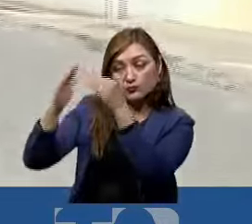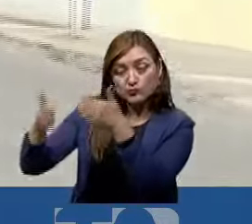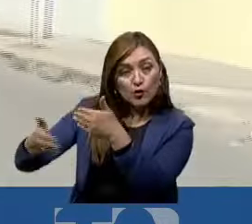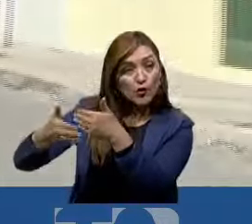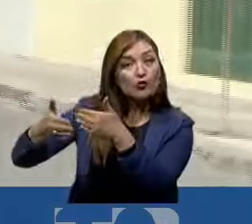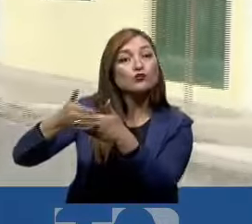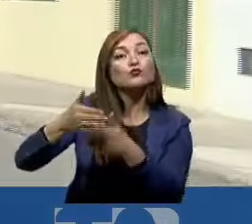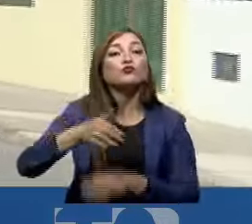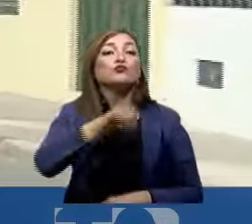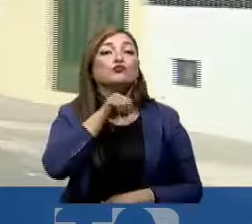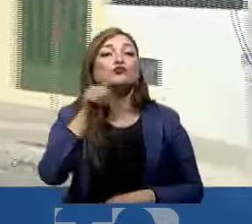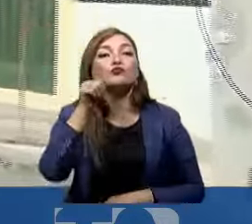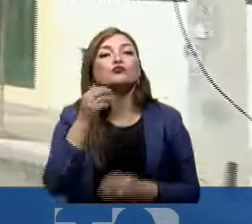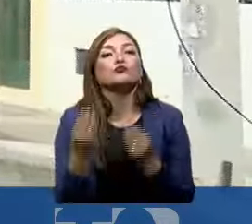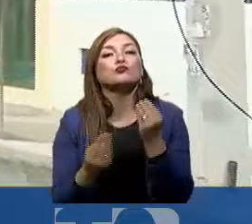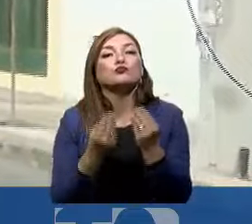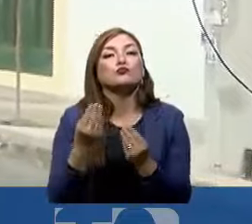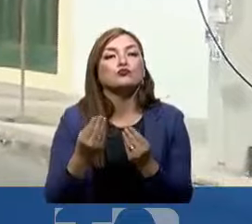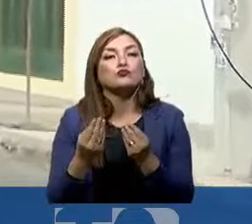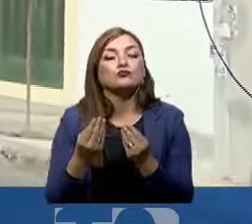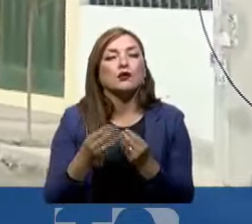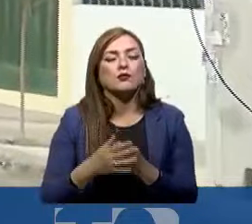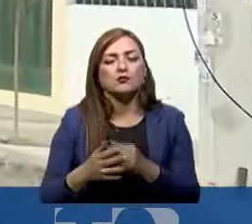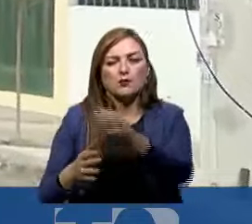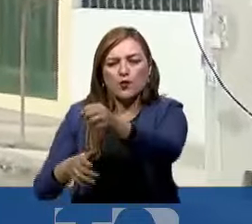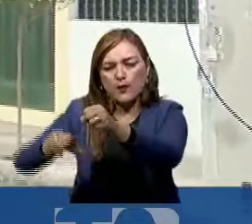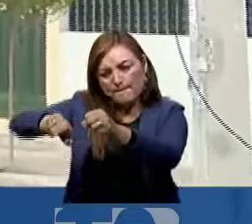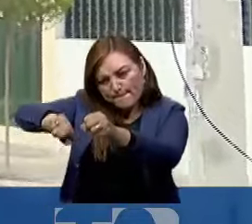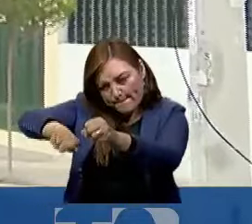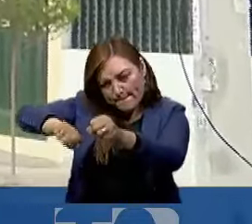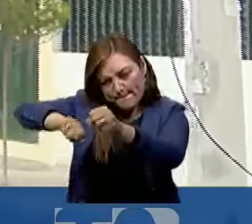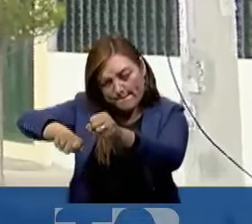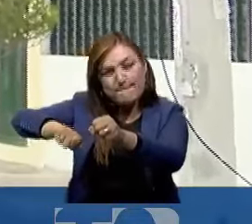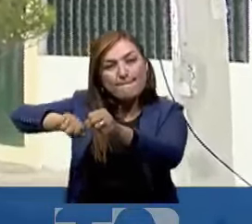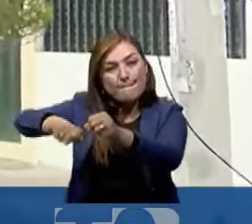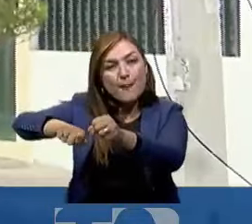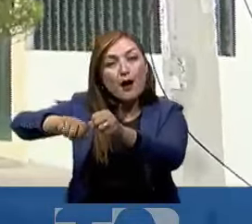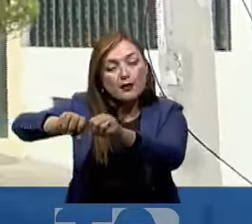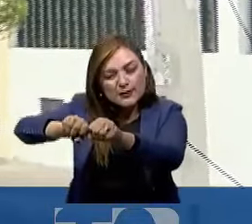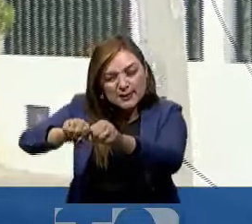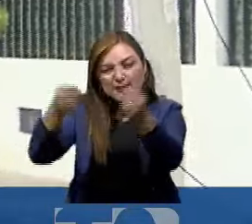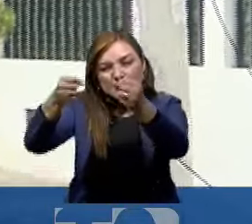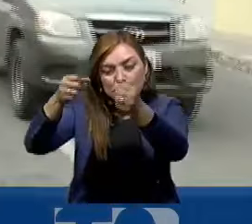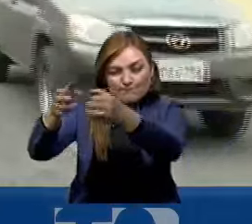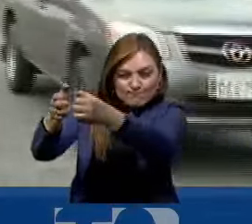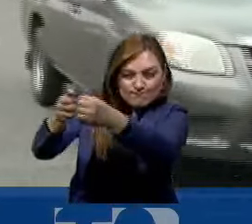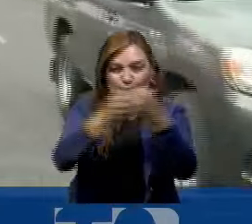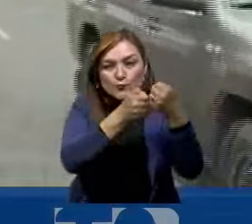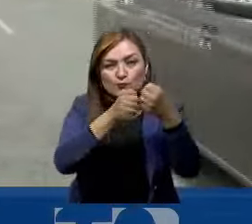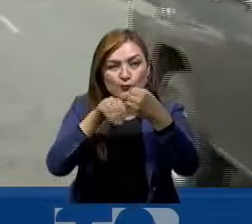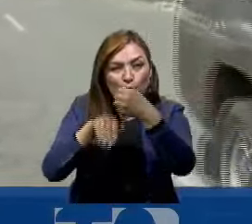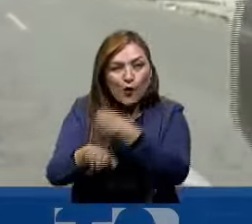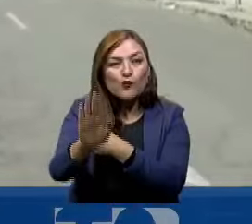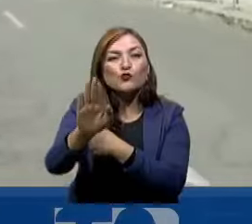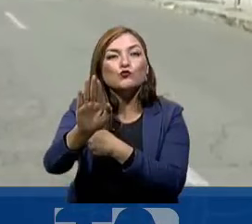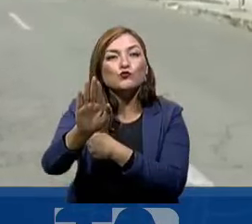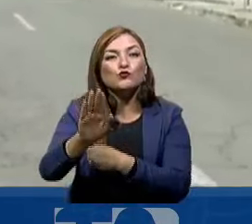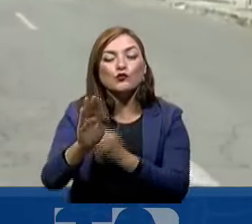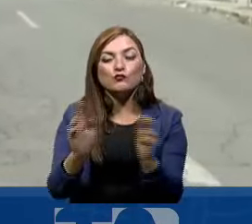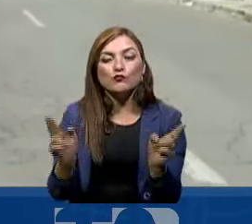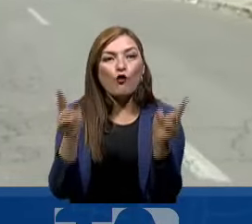Los delincuentes están tratando de forzar las chapas de las puertas de los edificios para ingresar justamente a